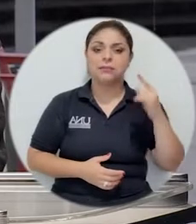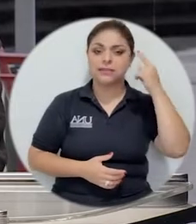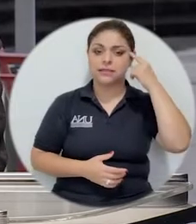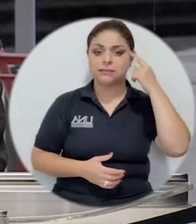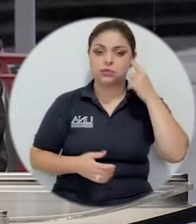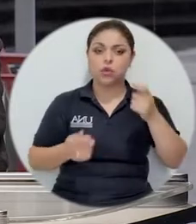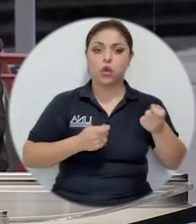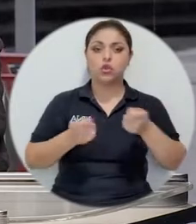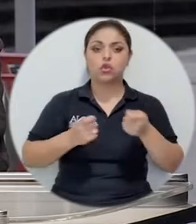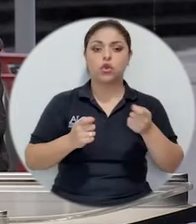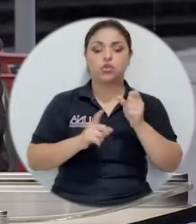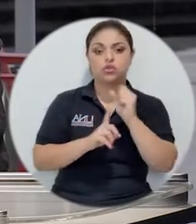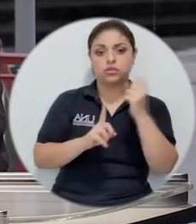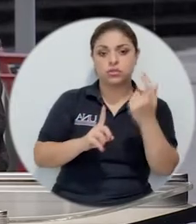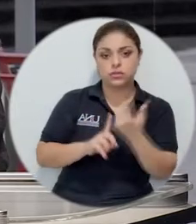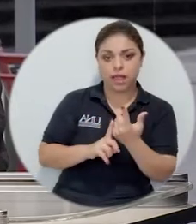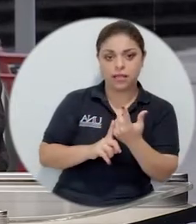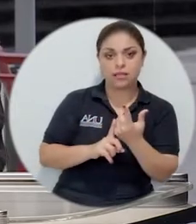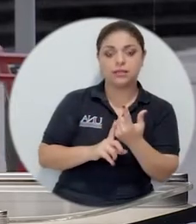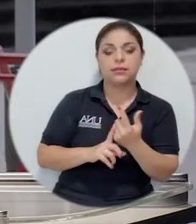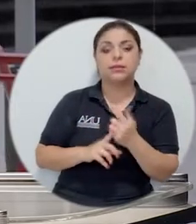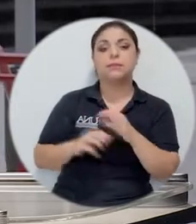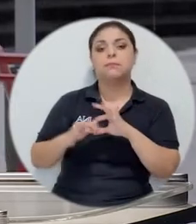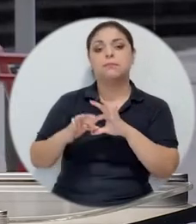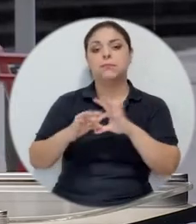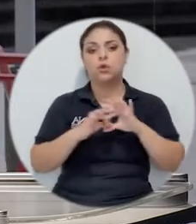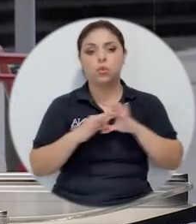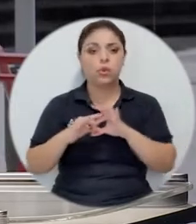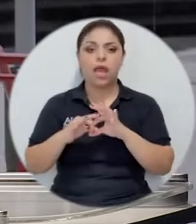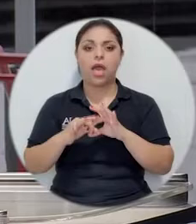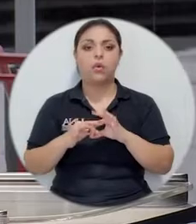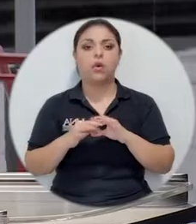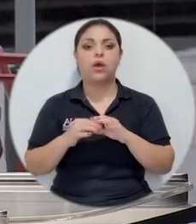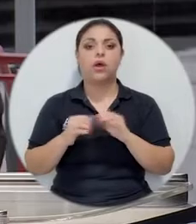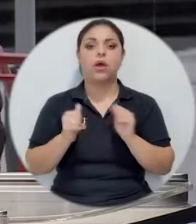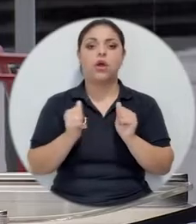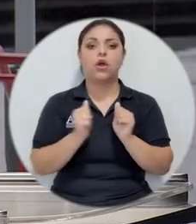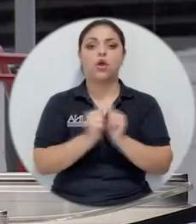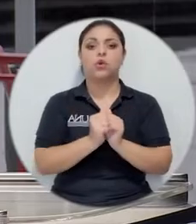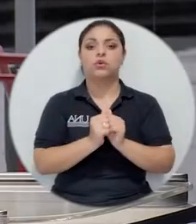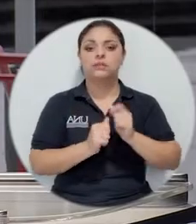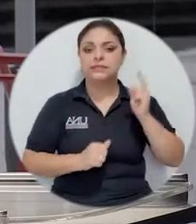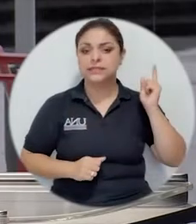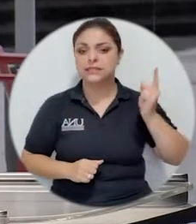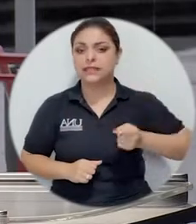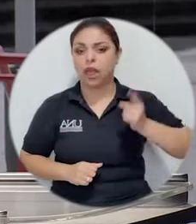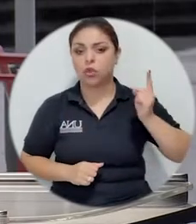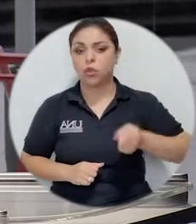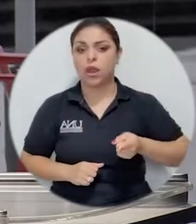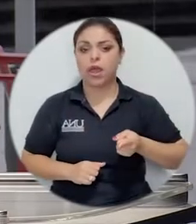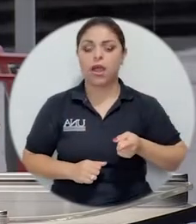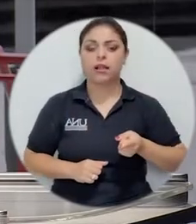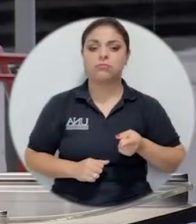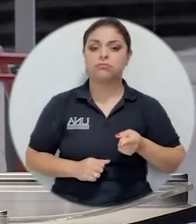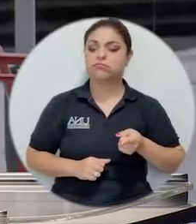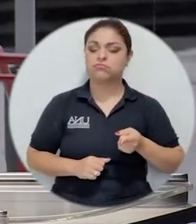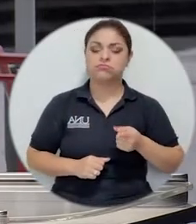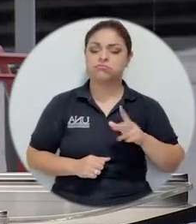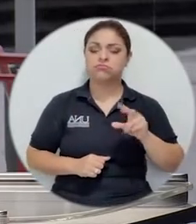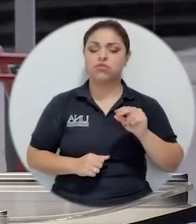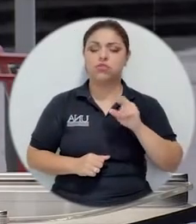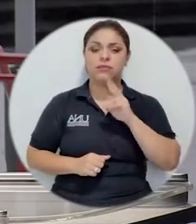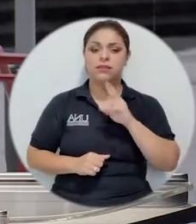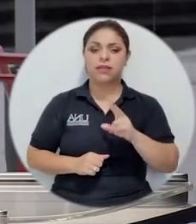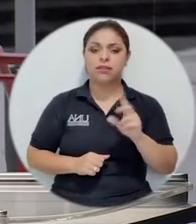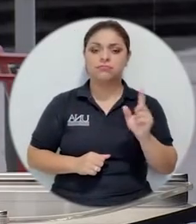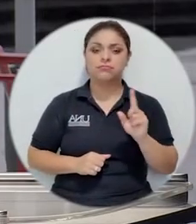social y que está vinculado con regímenes dictatoriales. Entonces, eso no es del todo cierto porque países con